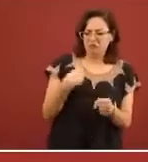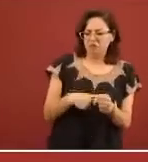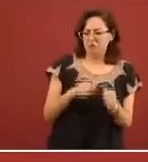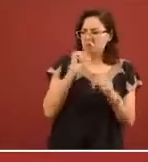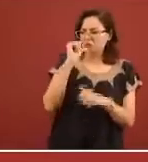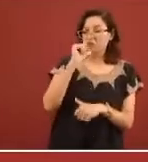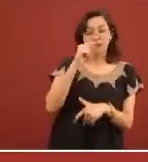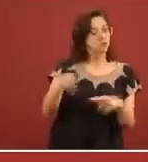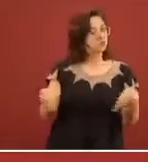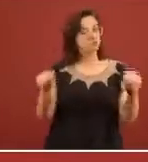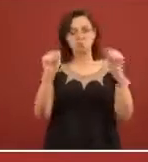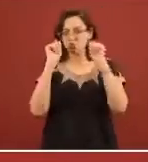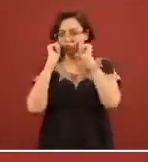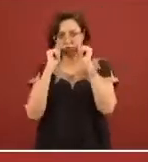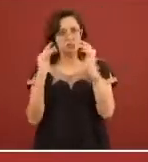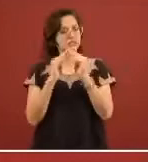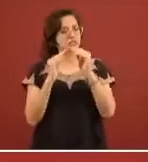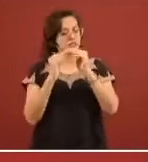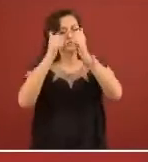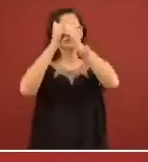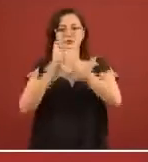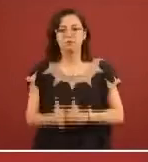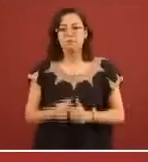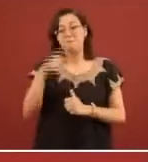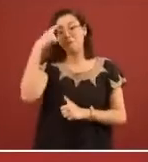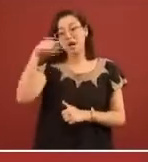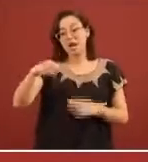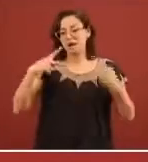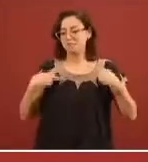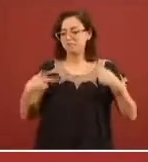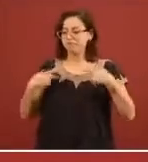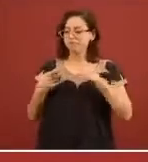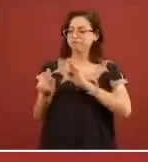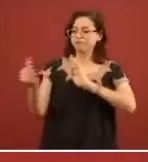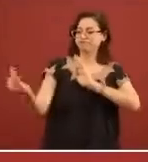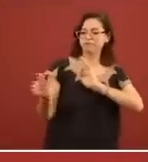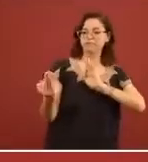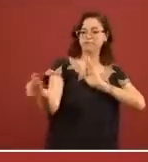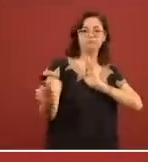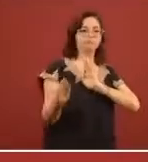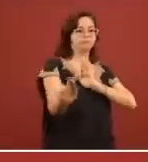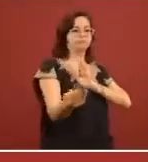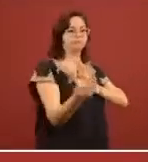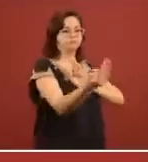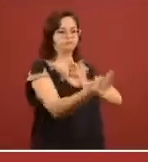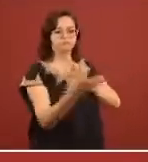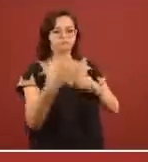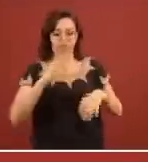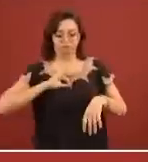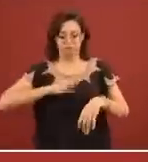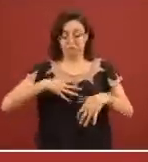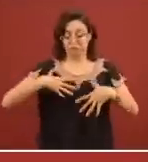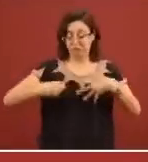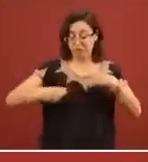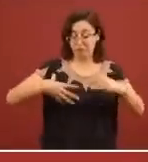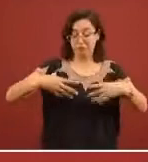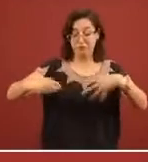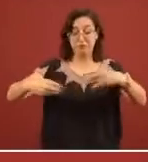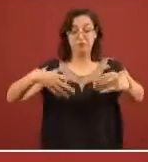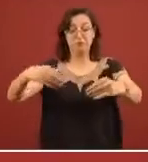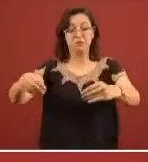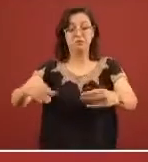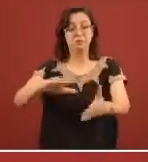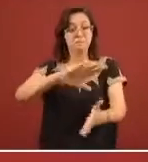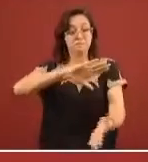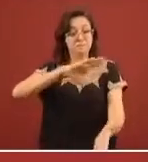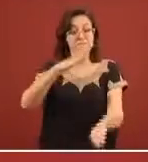produce es precisamente un distanciamiento entre las personas que evita que esa tasa de infección o que esa probabilidad